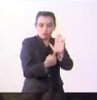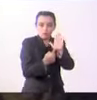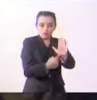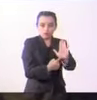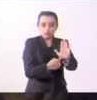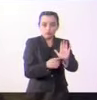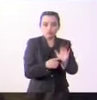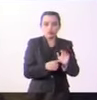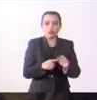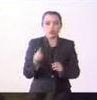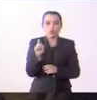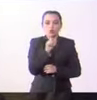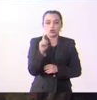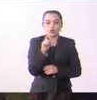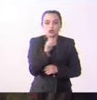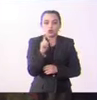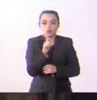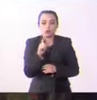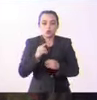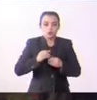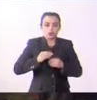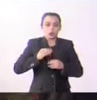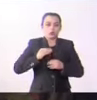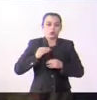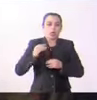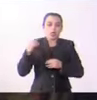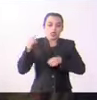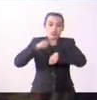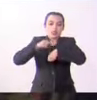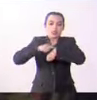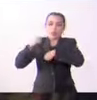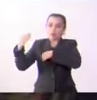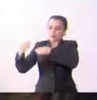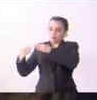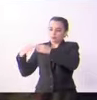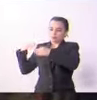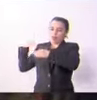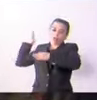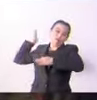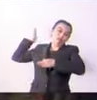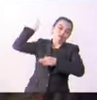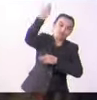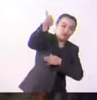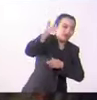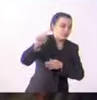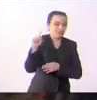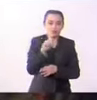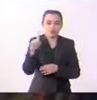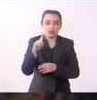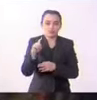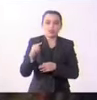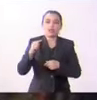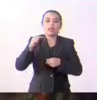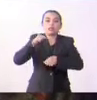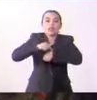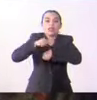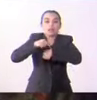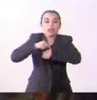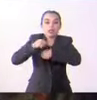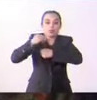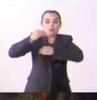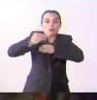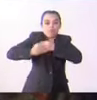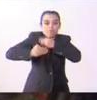hay saltos tan grandes en el tiempo como en otros tipos de narraciones, sino que se sigue un tiempo lineal que está acorde cómo